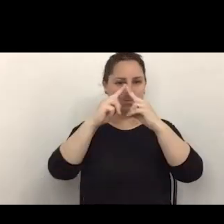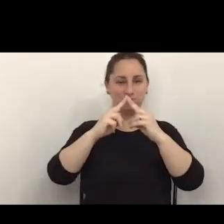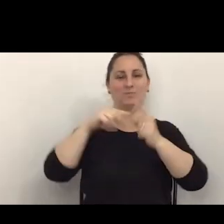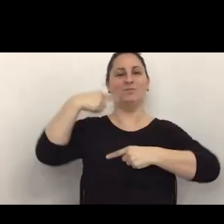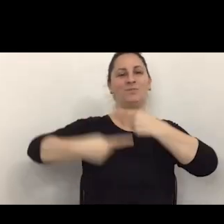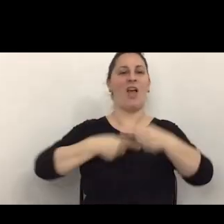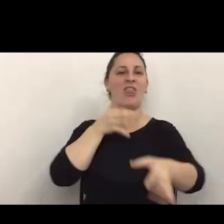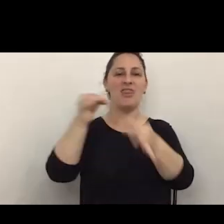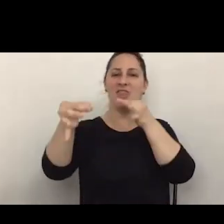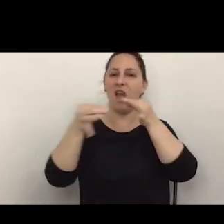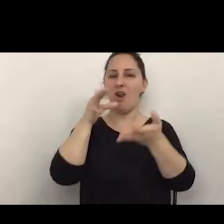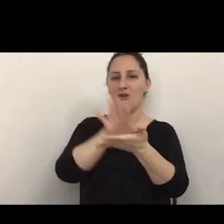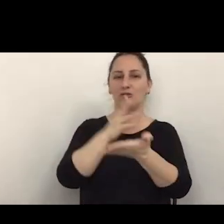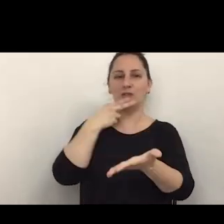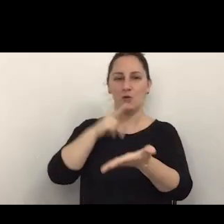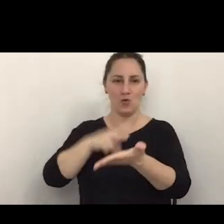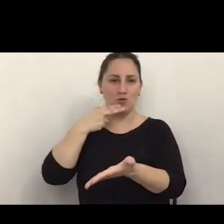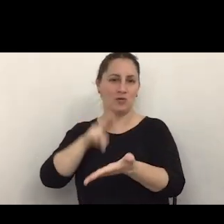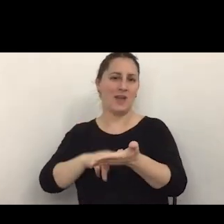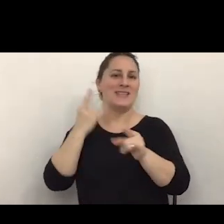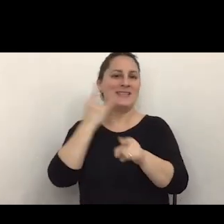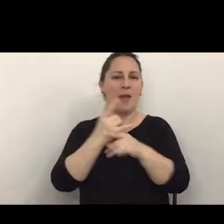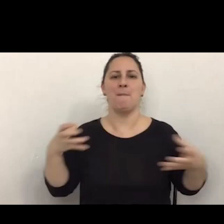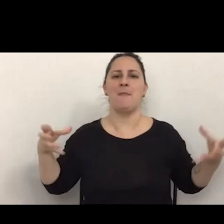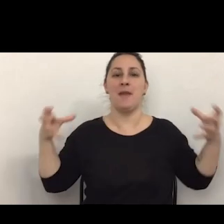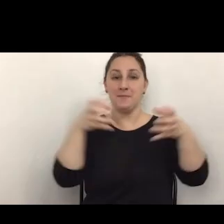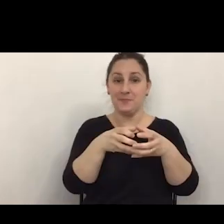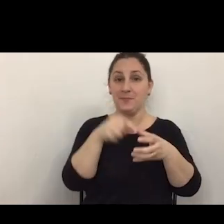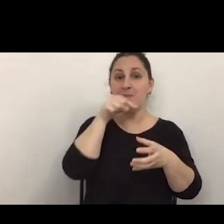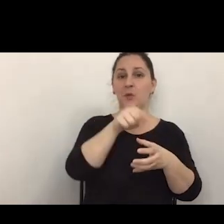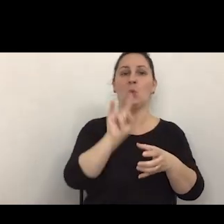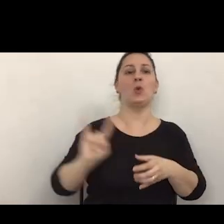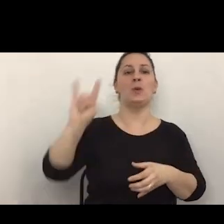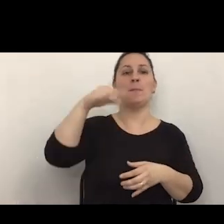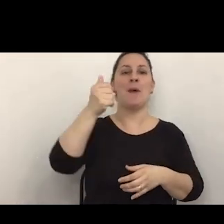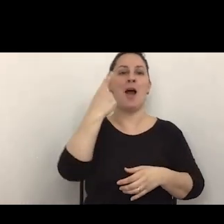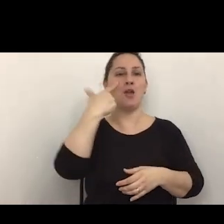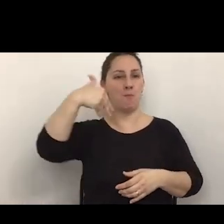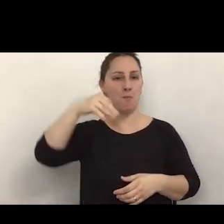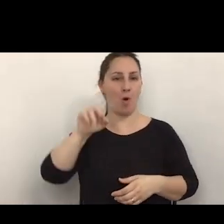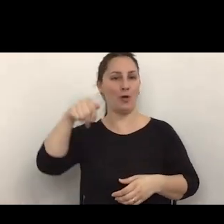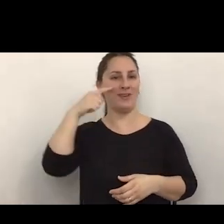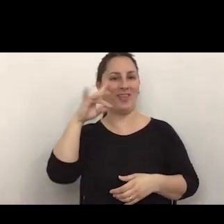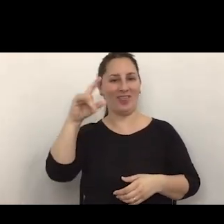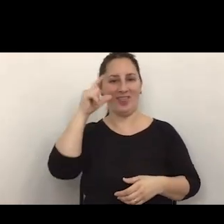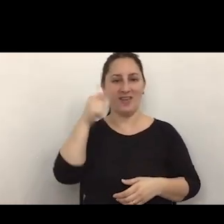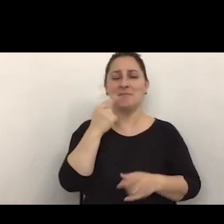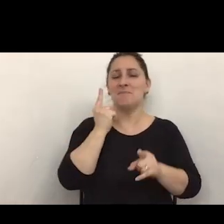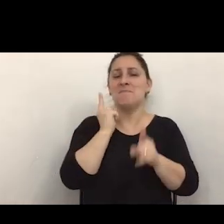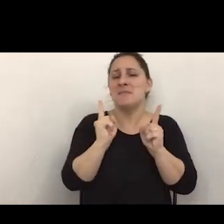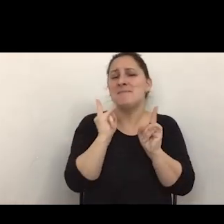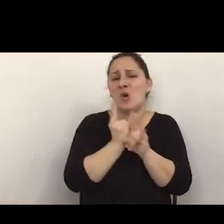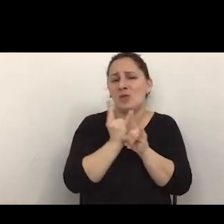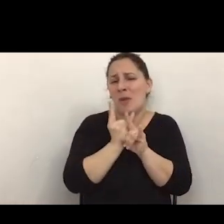diálogos tributarios que organizamos en forma conjunta con la Universidad Maimónides. Bueno, y como es habitual en